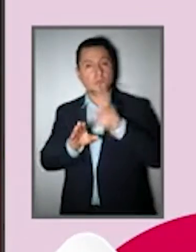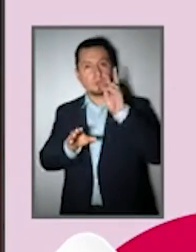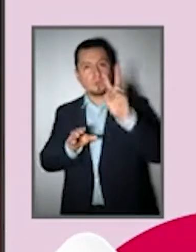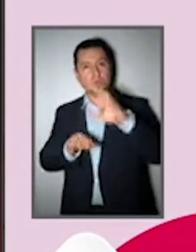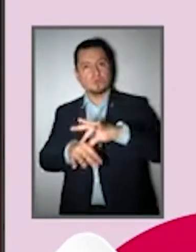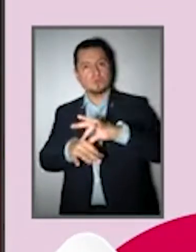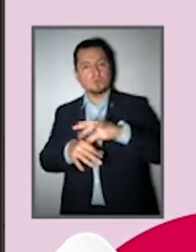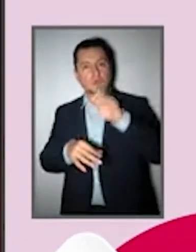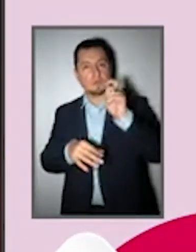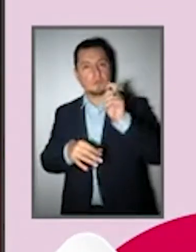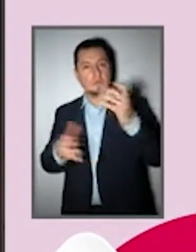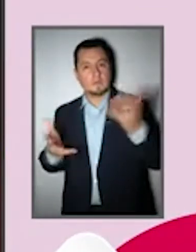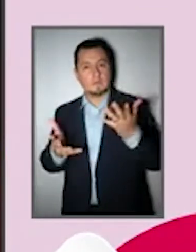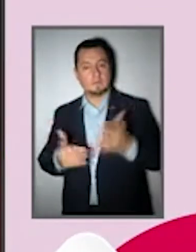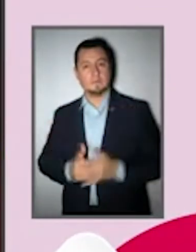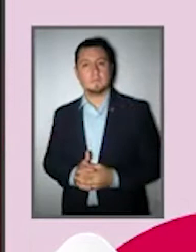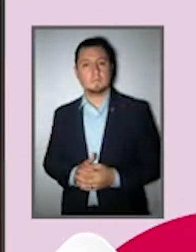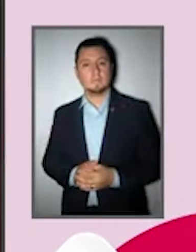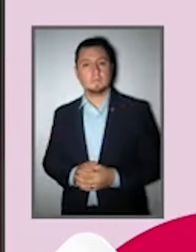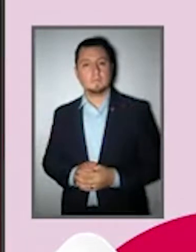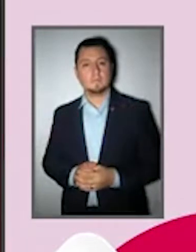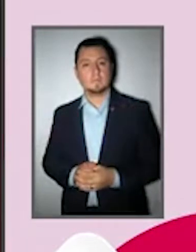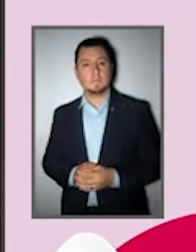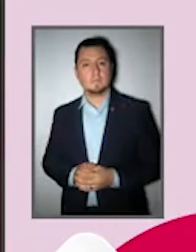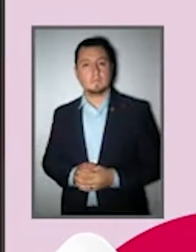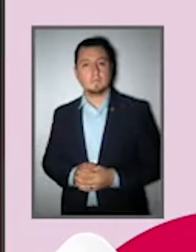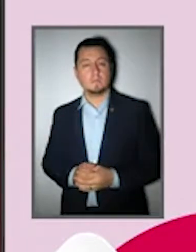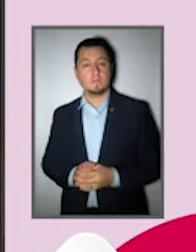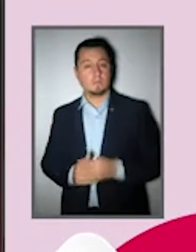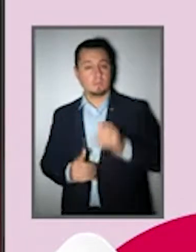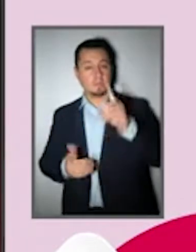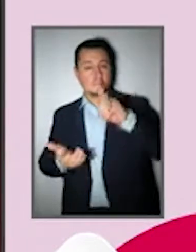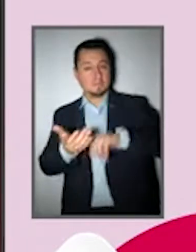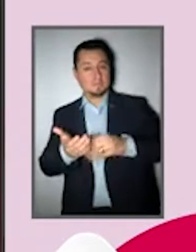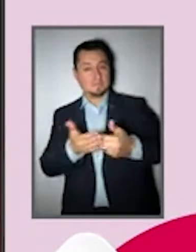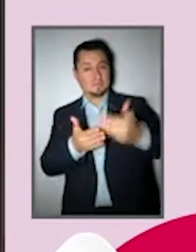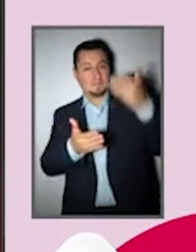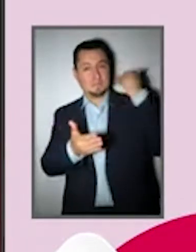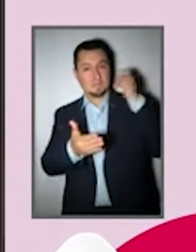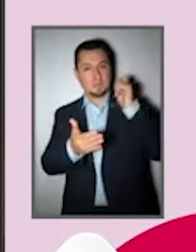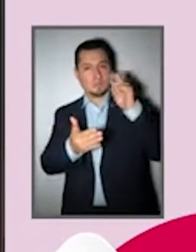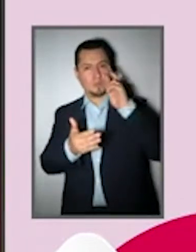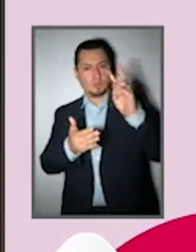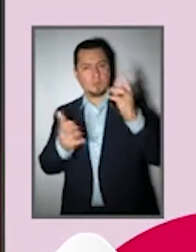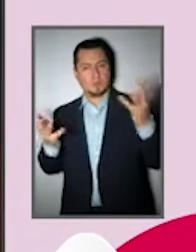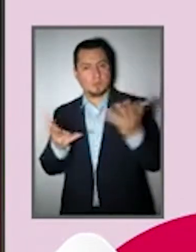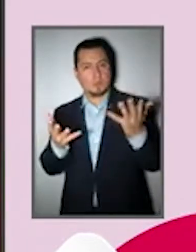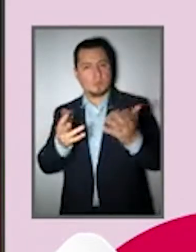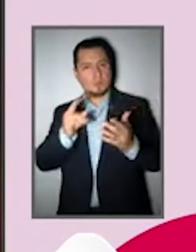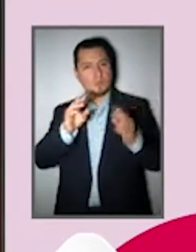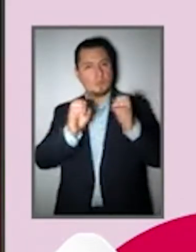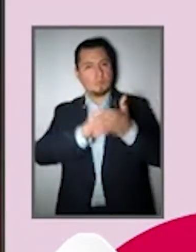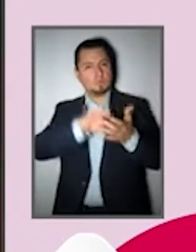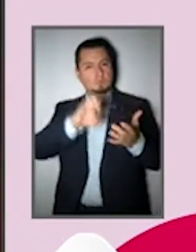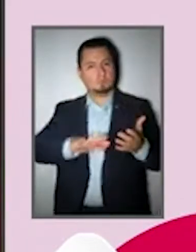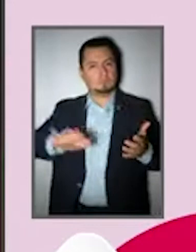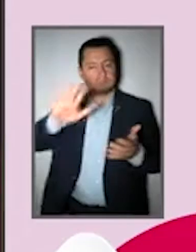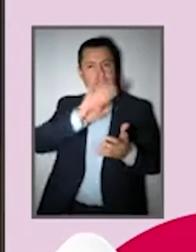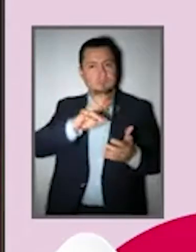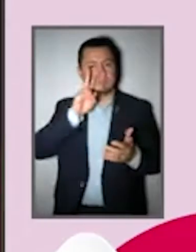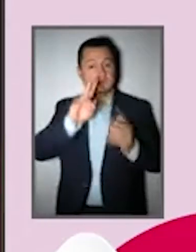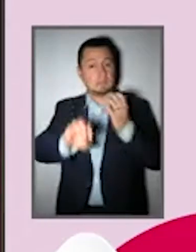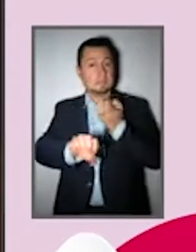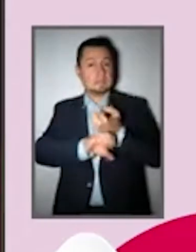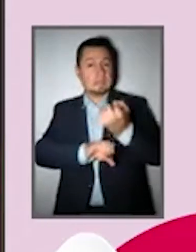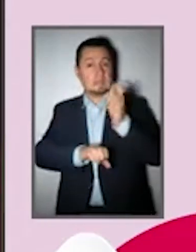que me ha tocado vivir. Y apenas unas horas después estoy aquí en otro recinto tan importante para nuestra ciudad y para nuestro estado como